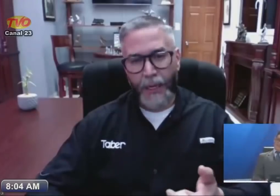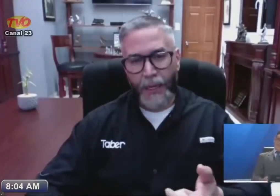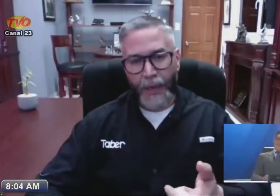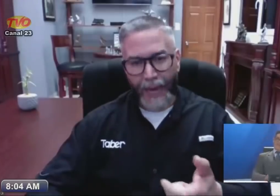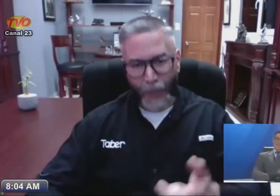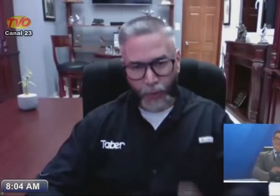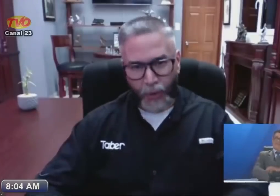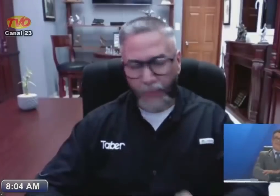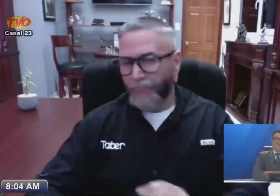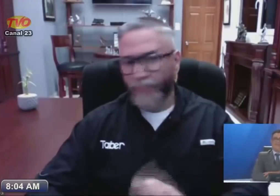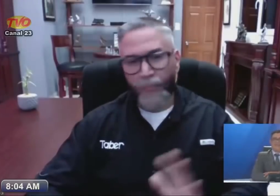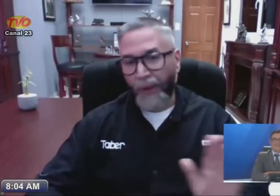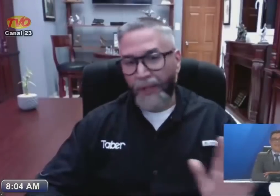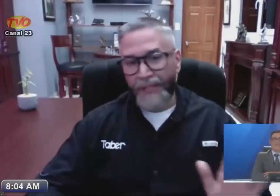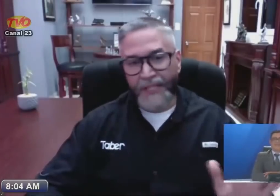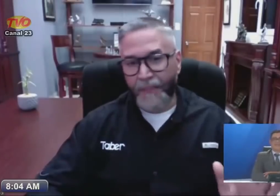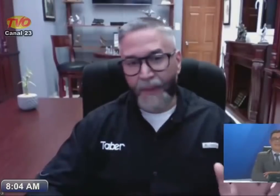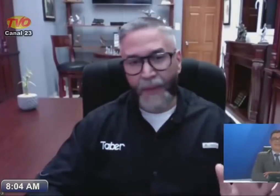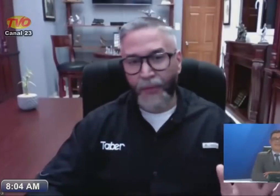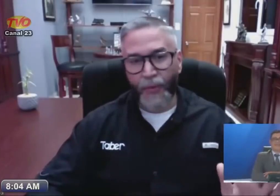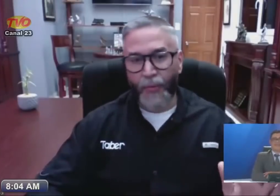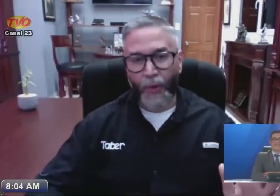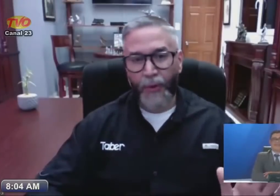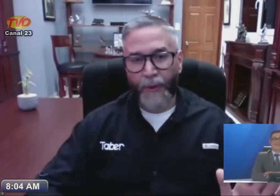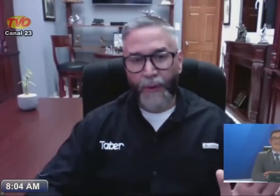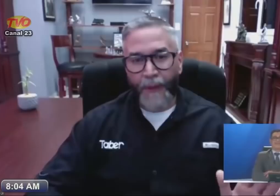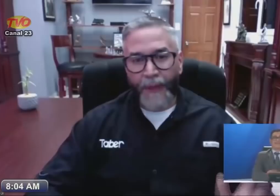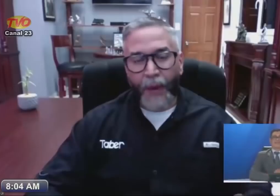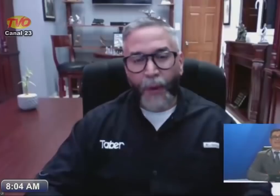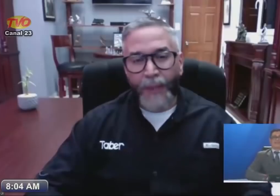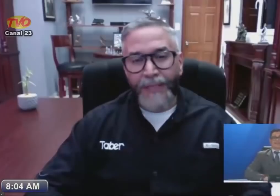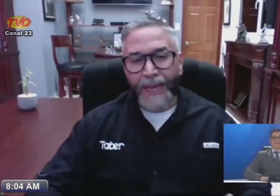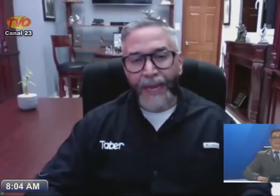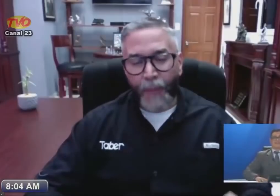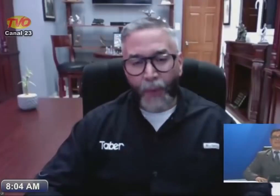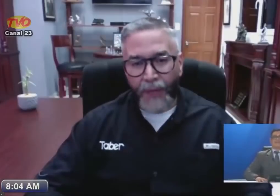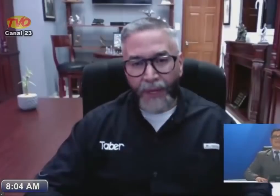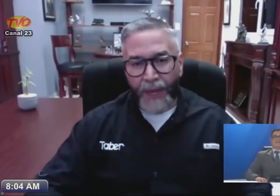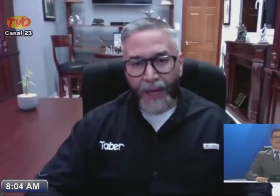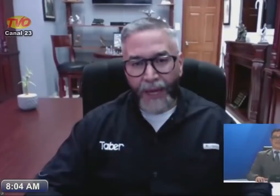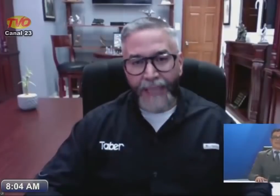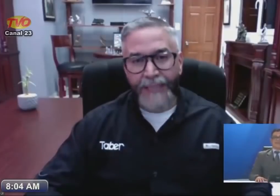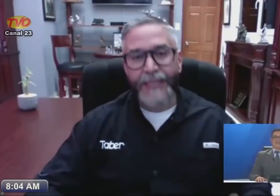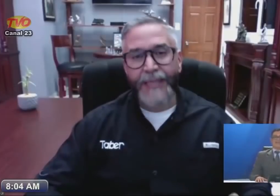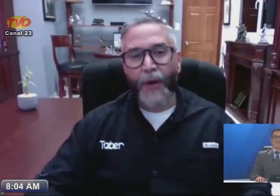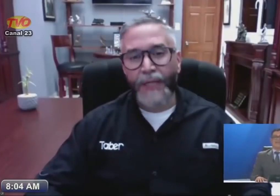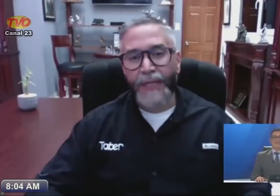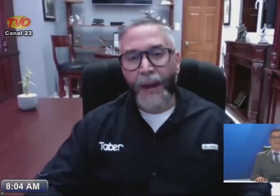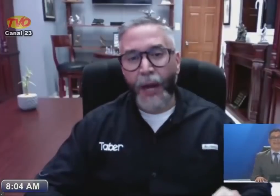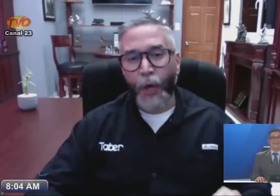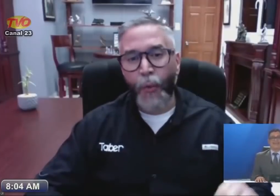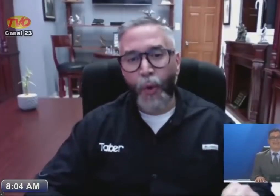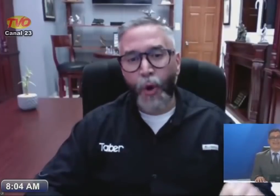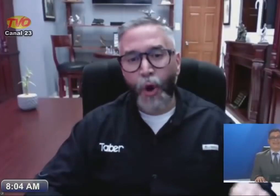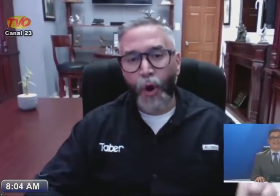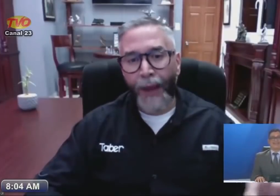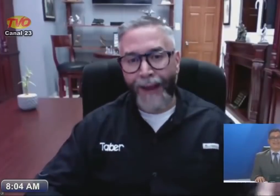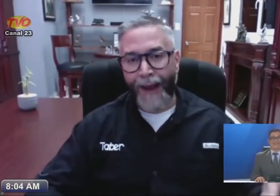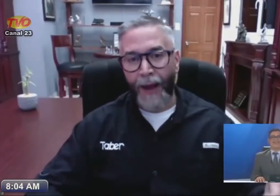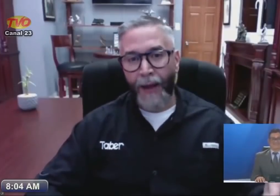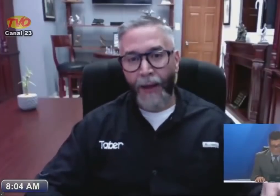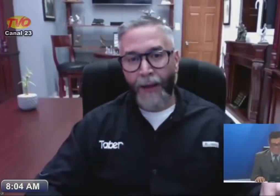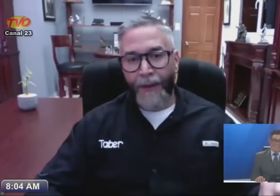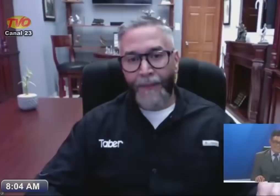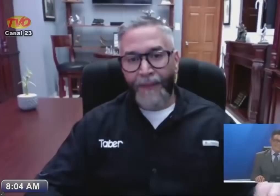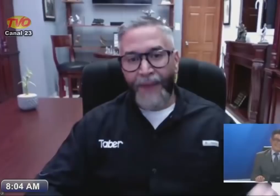al autor puede ser simplemente un rumor y acuérdese que en la política existe algo que llama a la rumorología